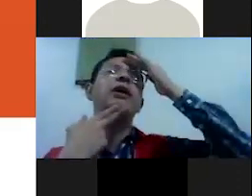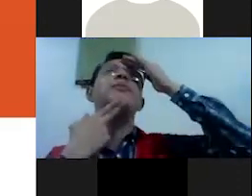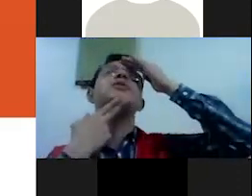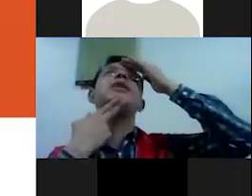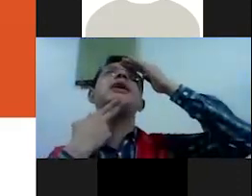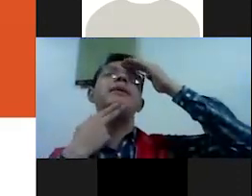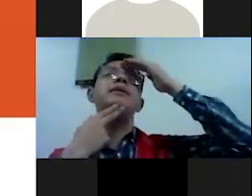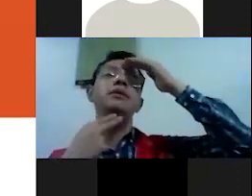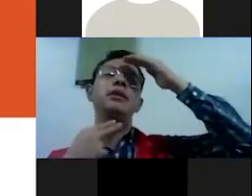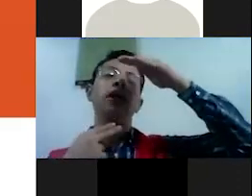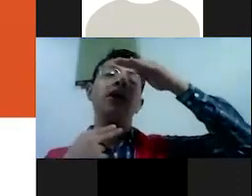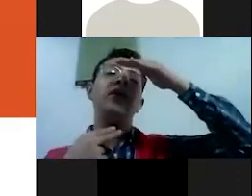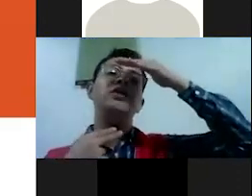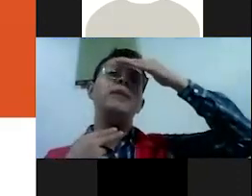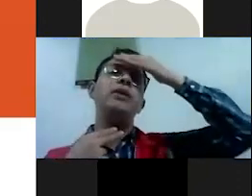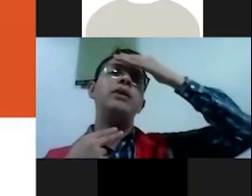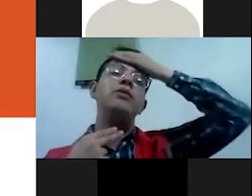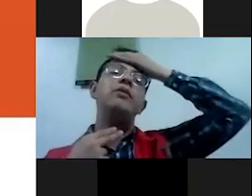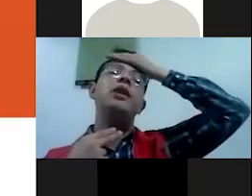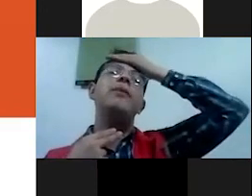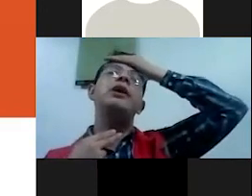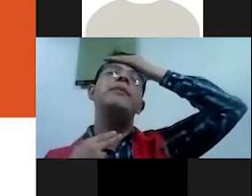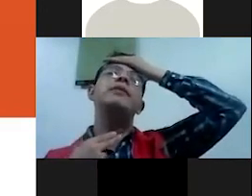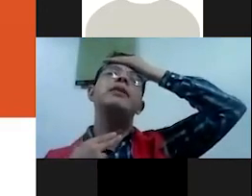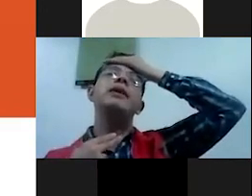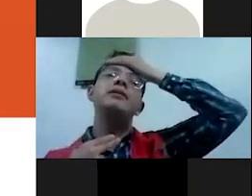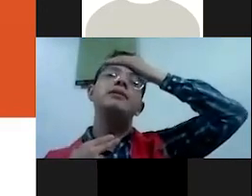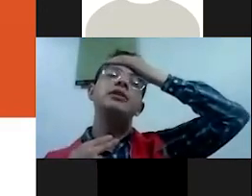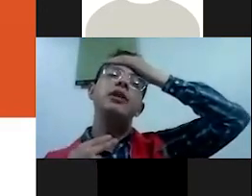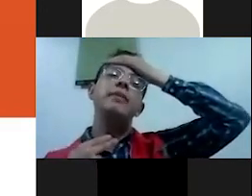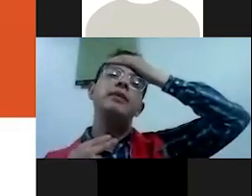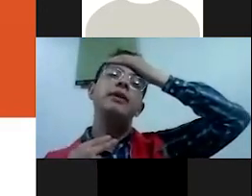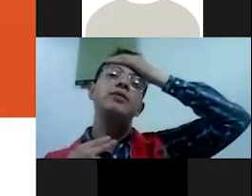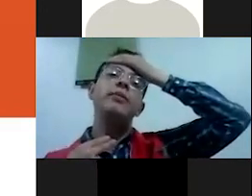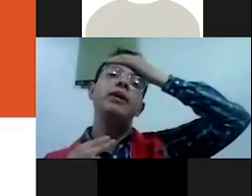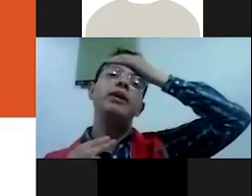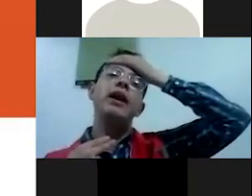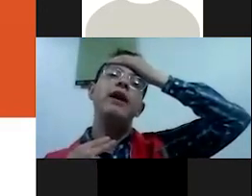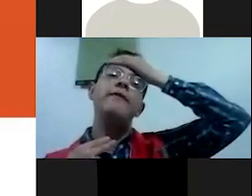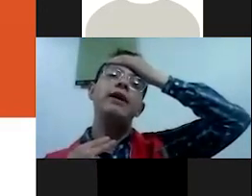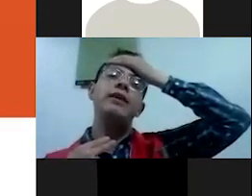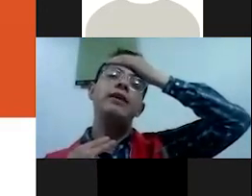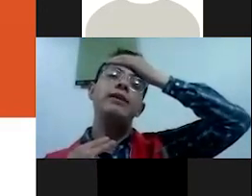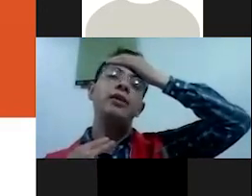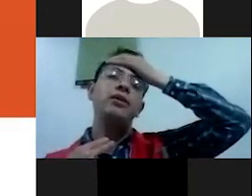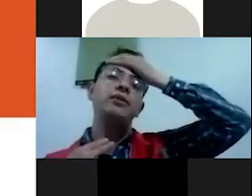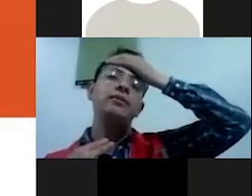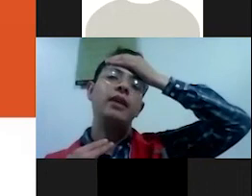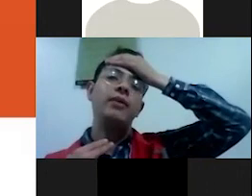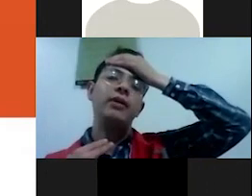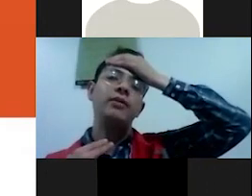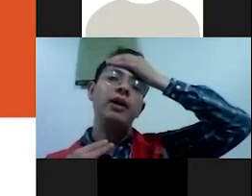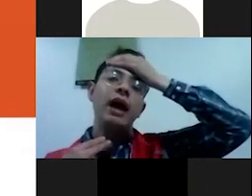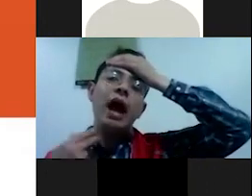ubiqué la posición de la cabeza, con la otra mano la voy a mantener simplemente sobre la frente del niño.